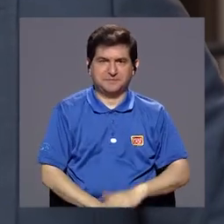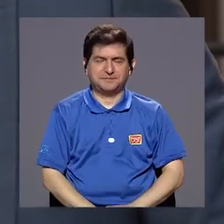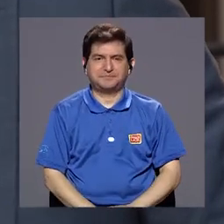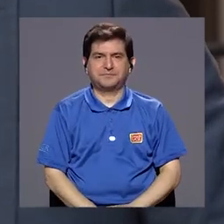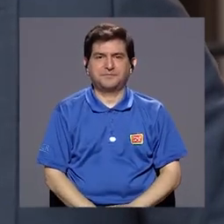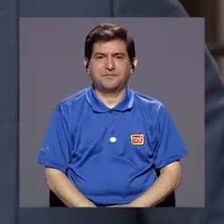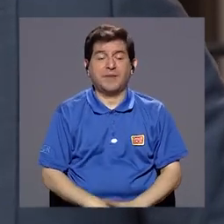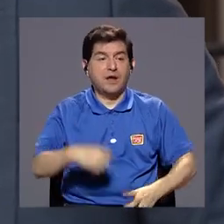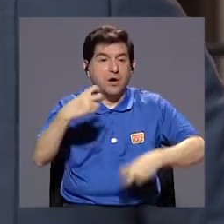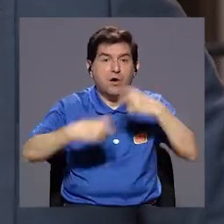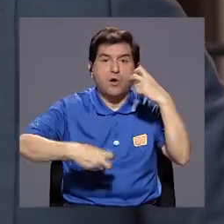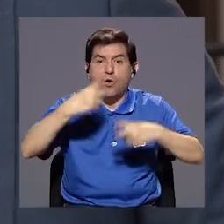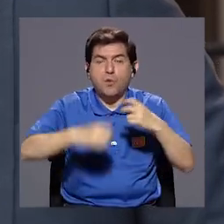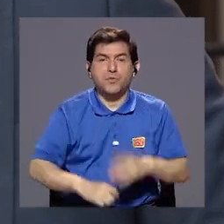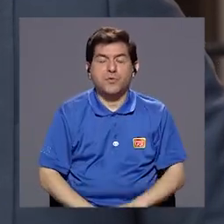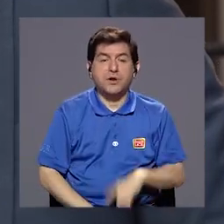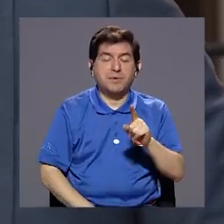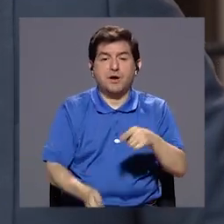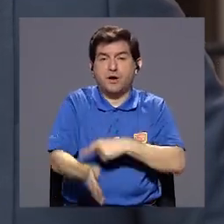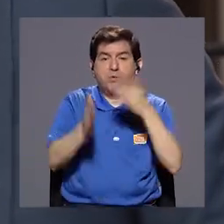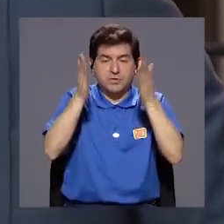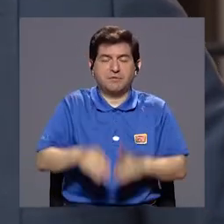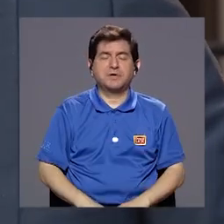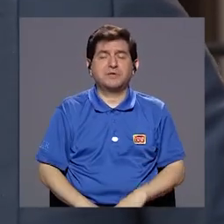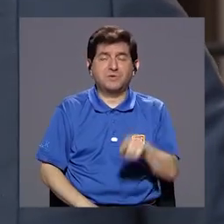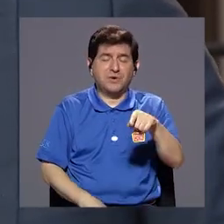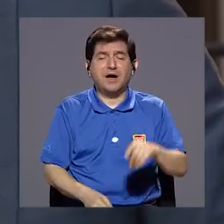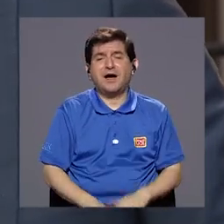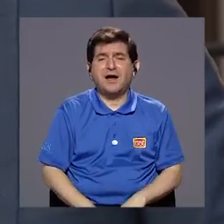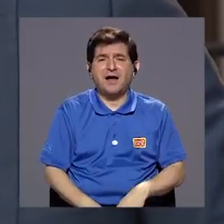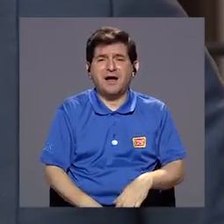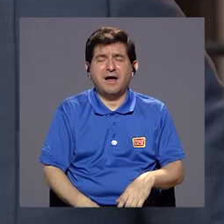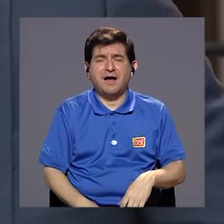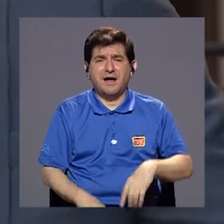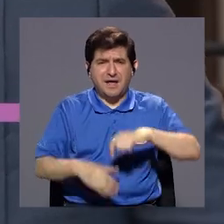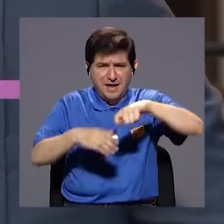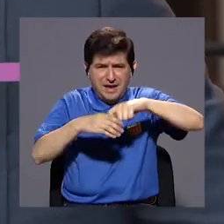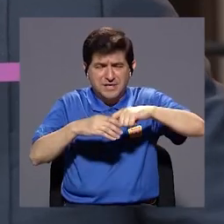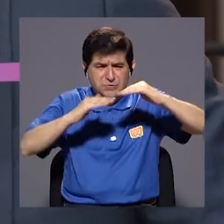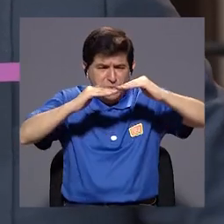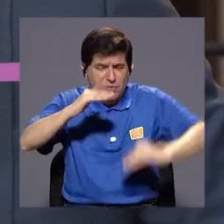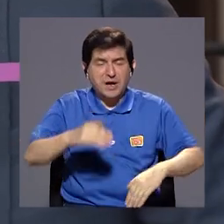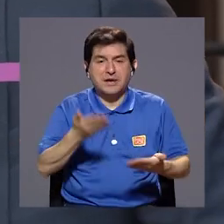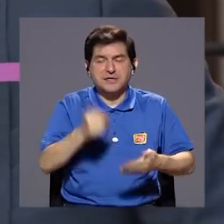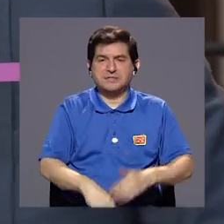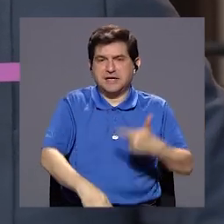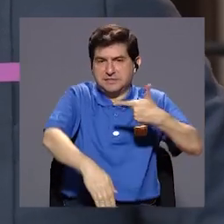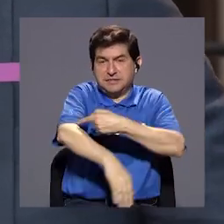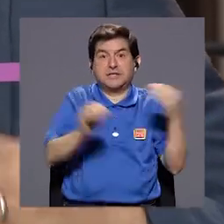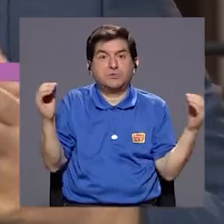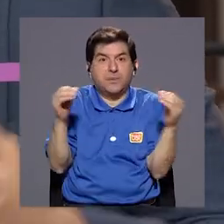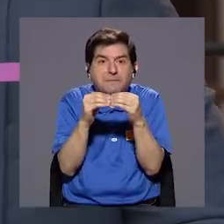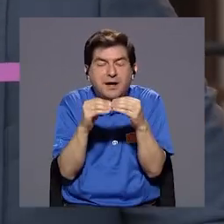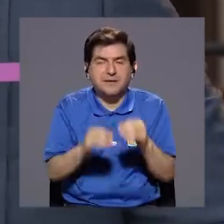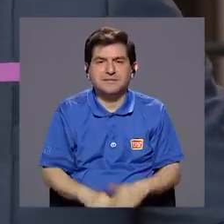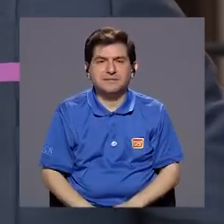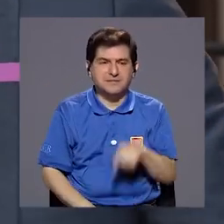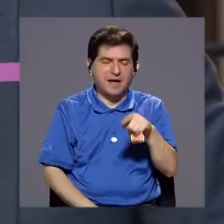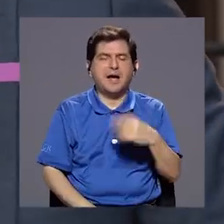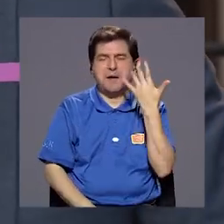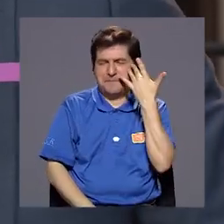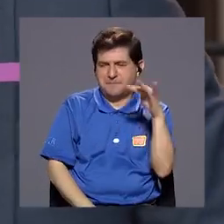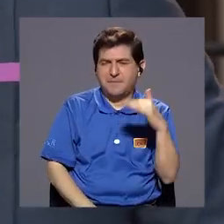cosas. Trastornos, por ejemplo, como cuando a un diabético se le baja el azúcar mucho, porque se inyectó más insulina o porque no ha comido, puede dar